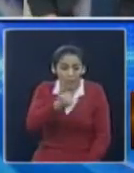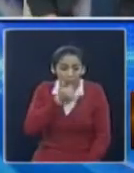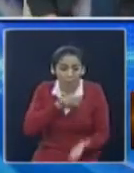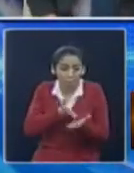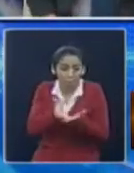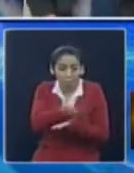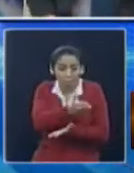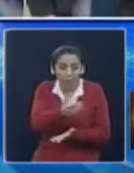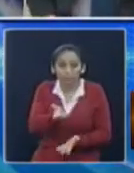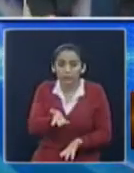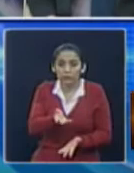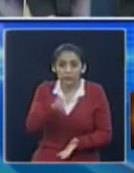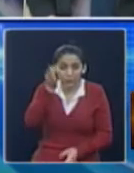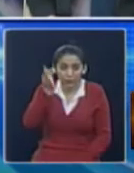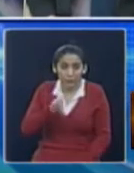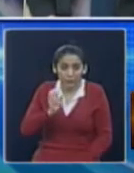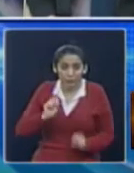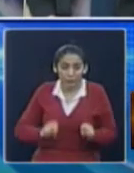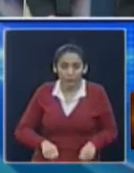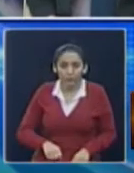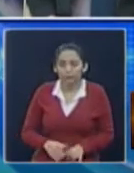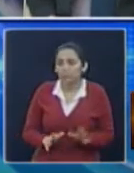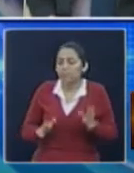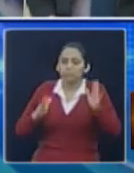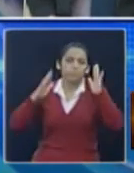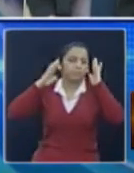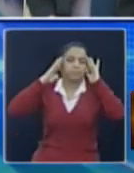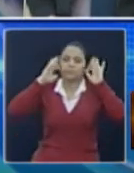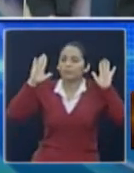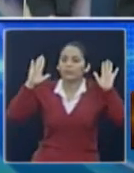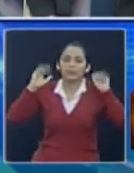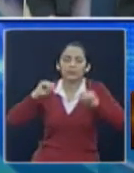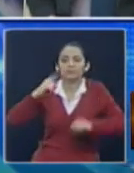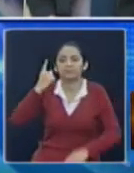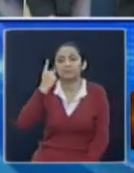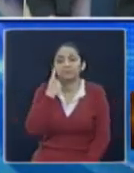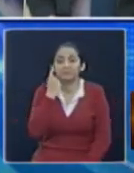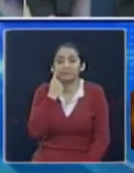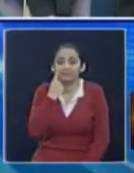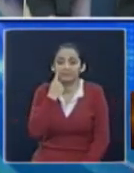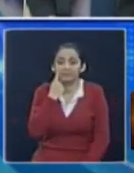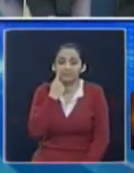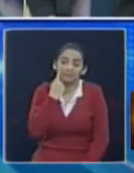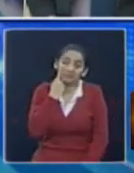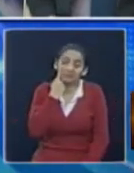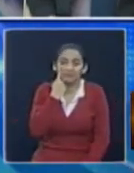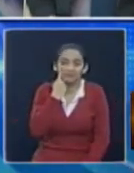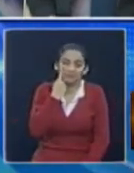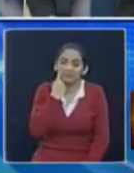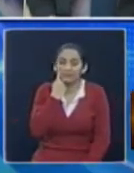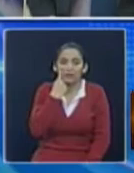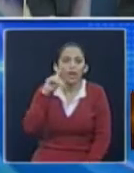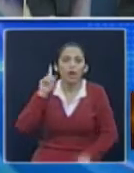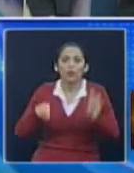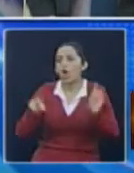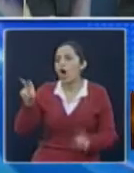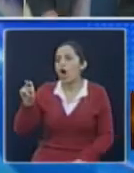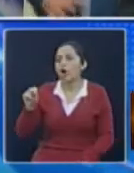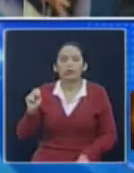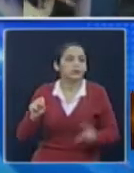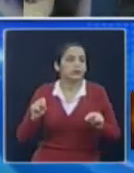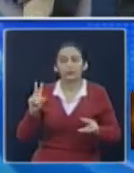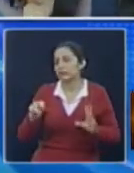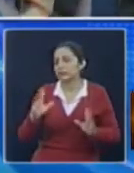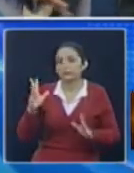cometido en el país? No le podría decir. Sinceramente, todavía todo está en veremos, interrogantes, porque habrá trabas y trabas y trabas.